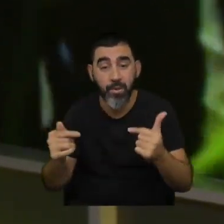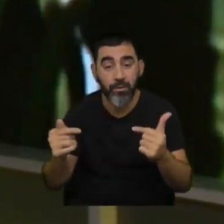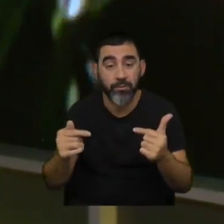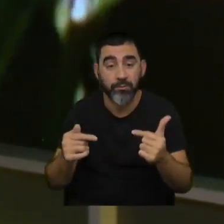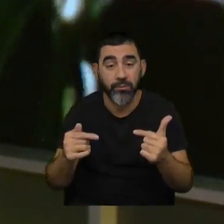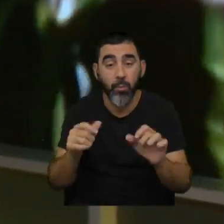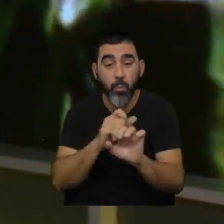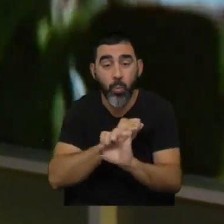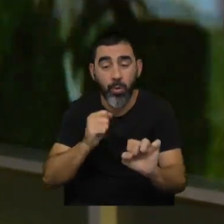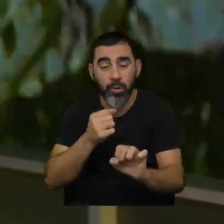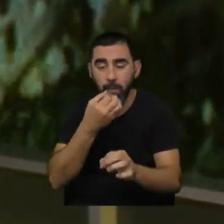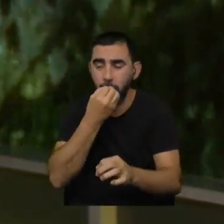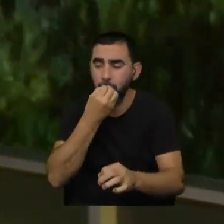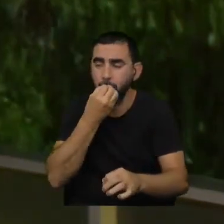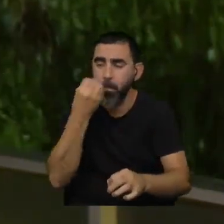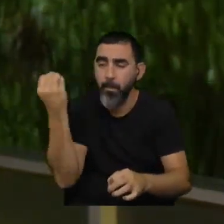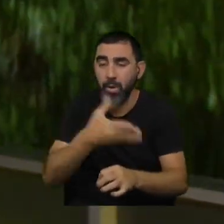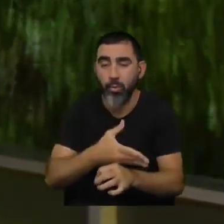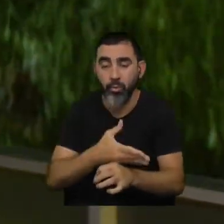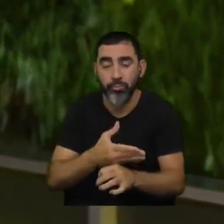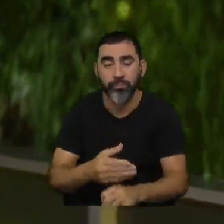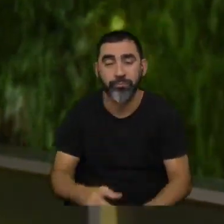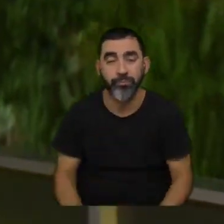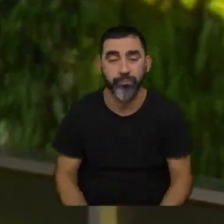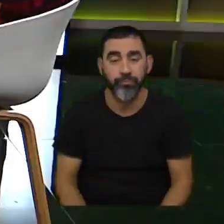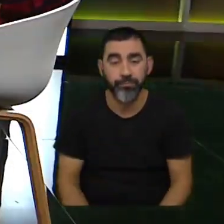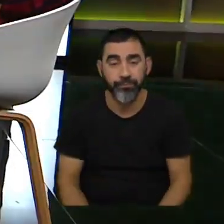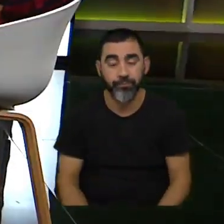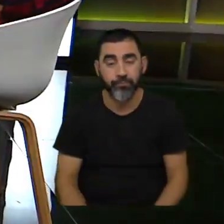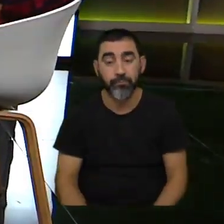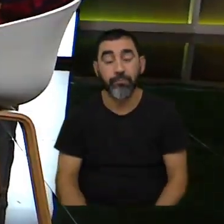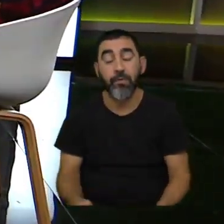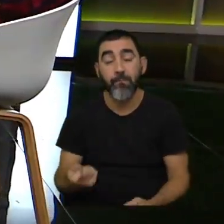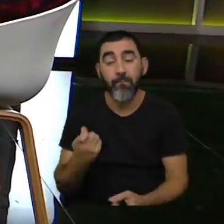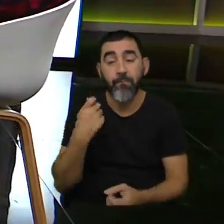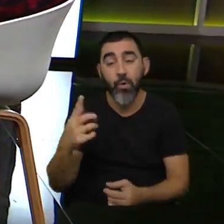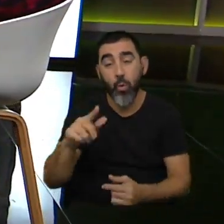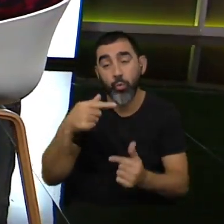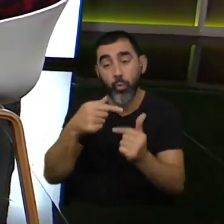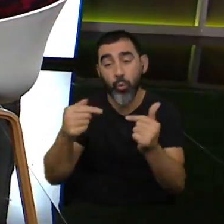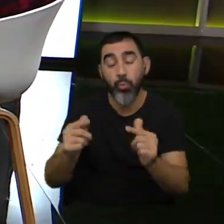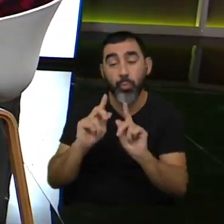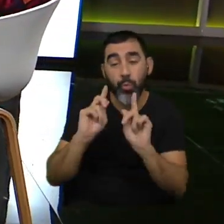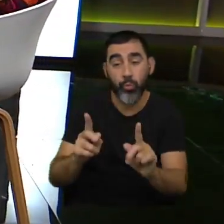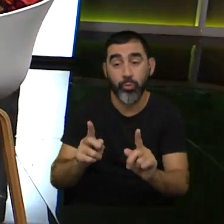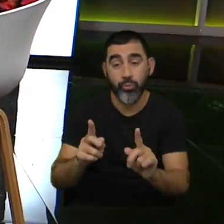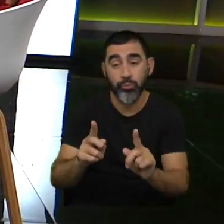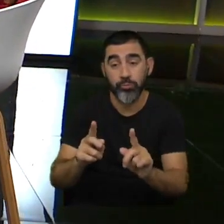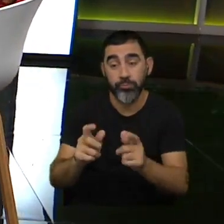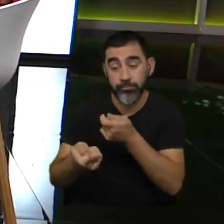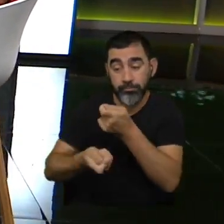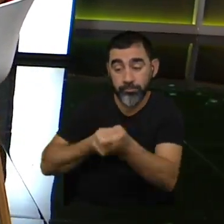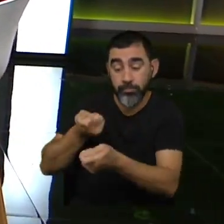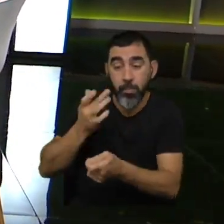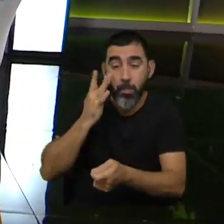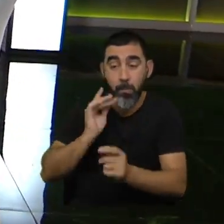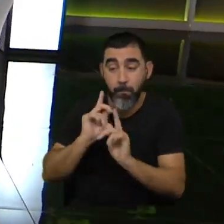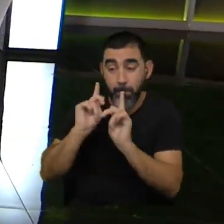que puede certificarse como ajena a todos estos productos. Y valor también a los otros productos, a los que pones